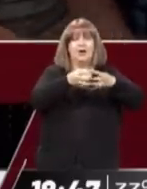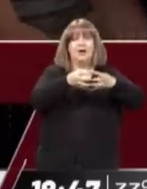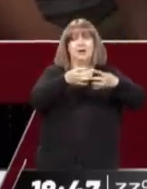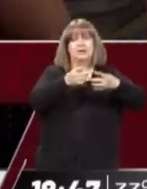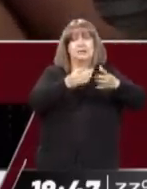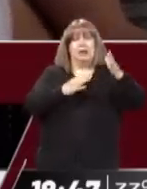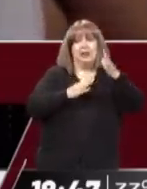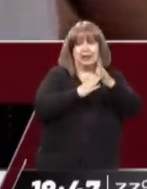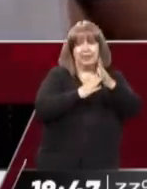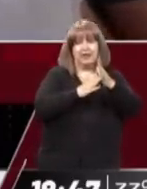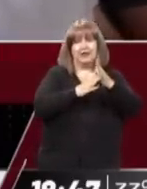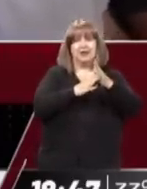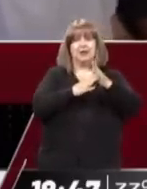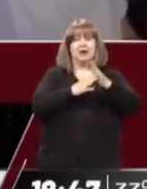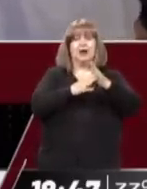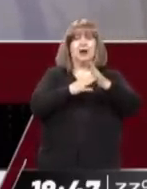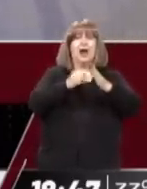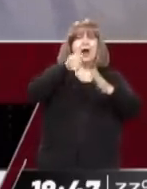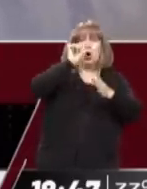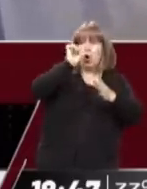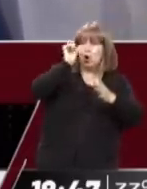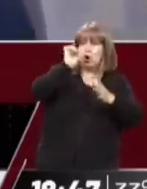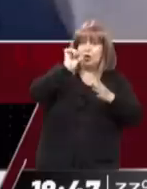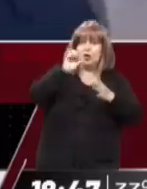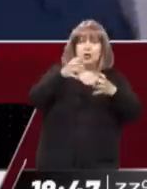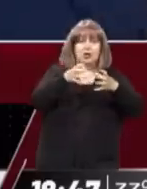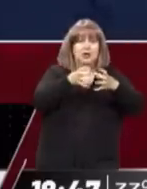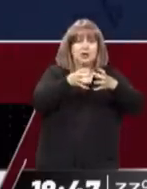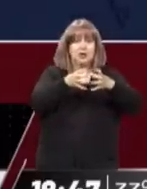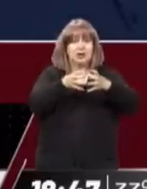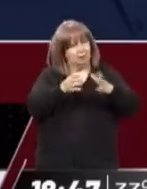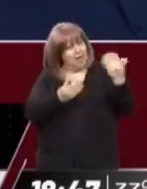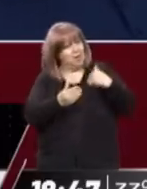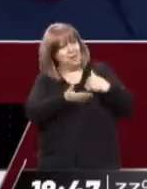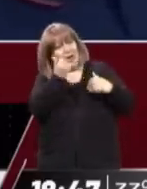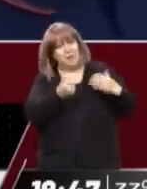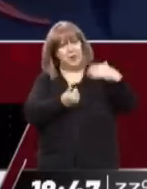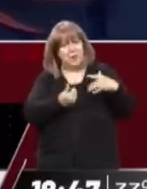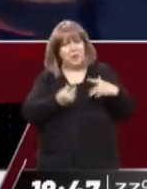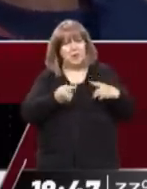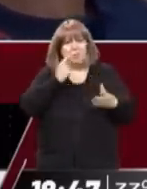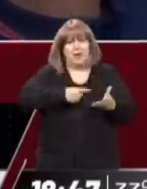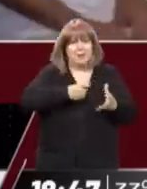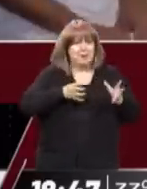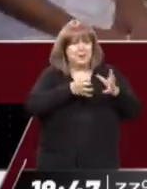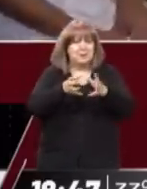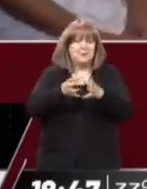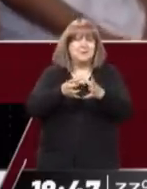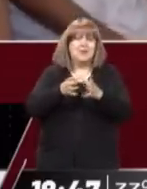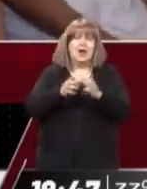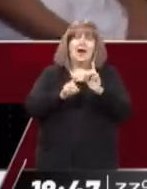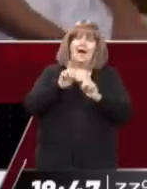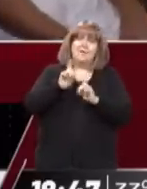y también en los efectos del alcohol en determinados momentos. Sí decir que muchas veces